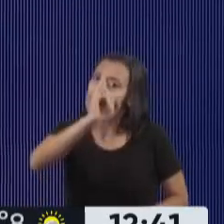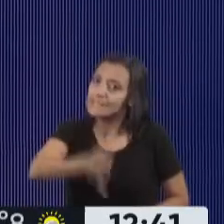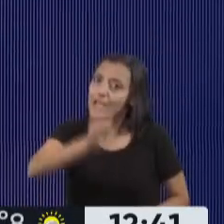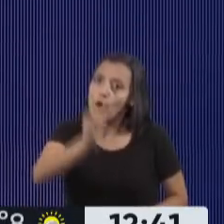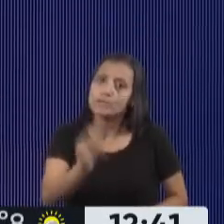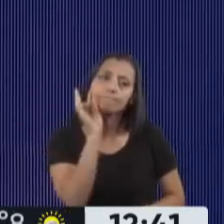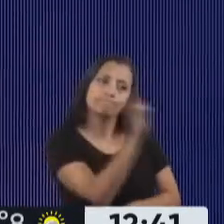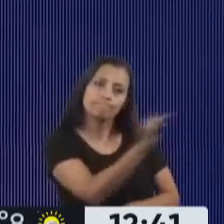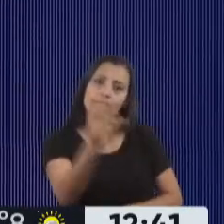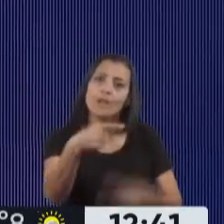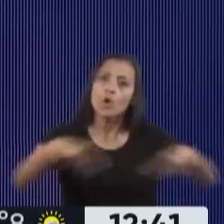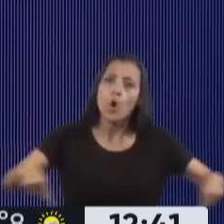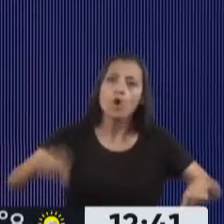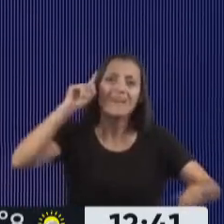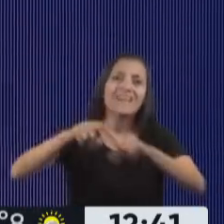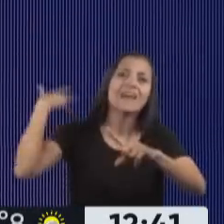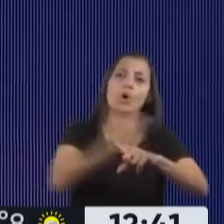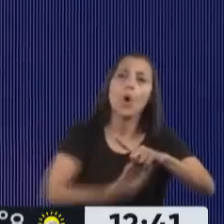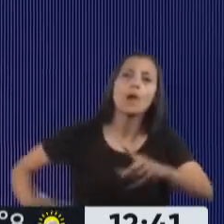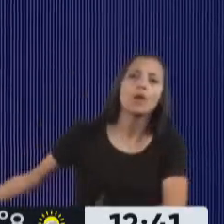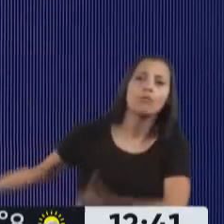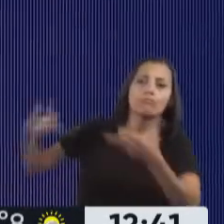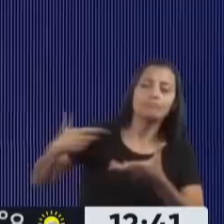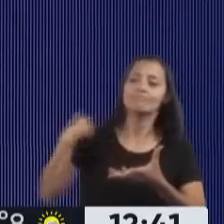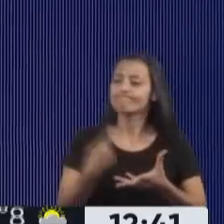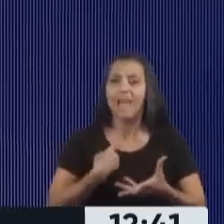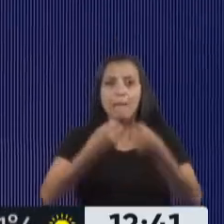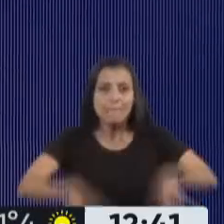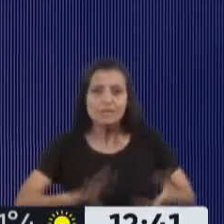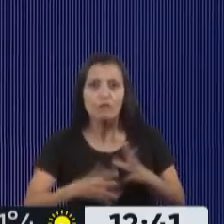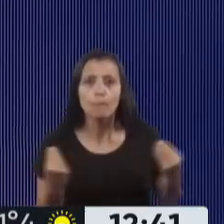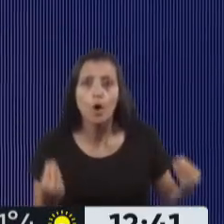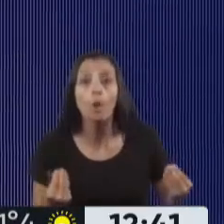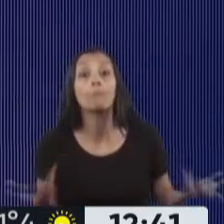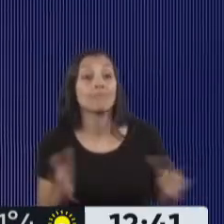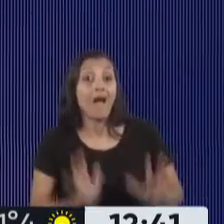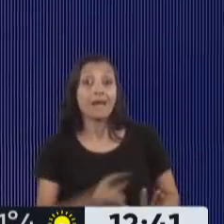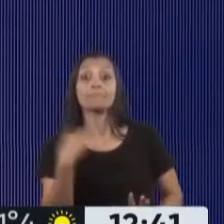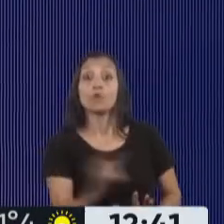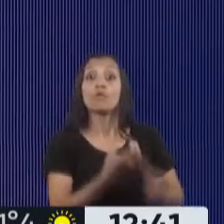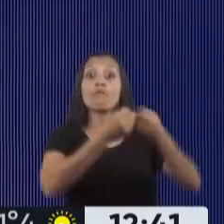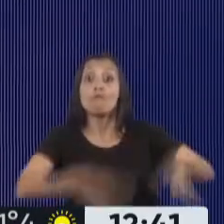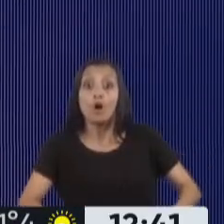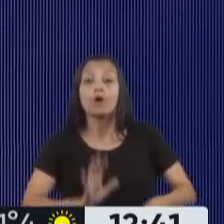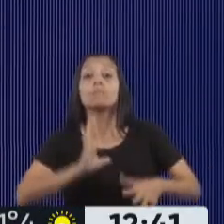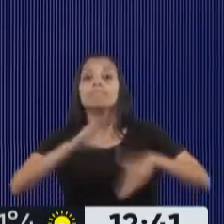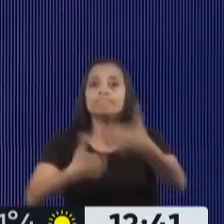las condiciones iniciales con las que nos hemos enfrentado, porque también la forma en la cual hemos resuelto